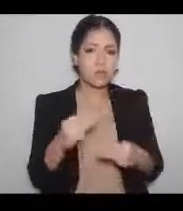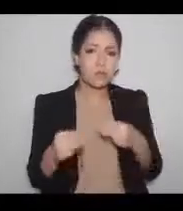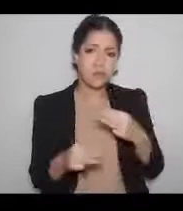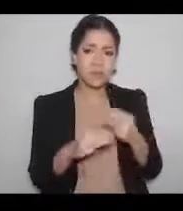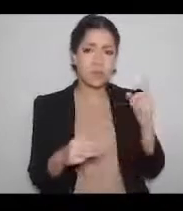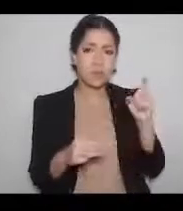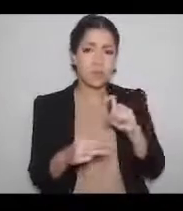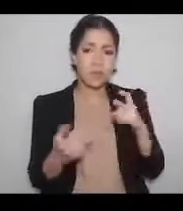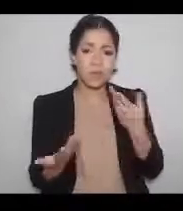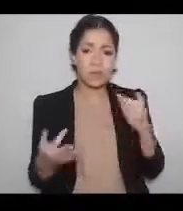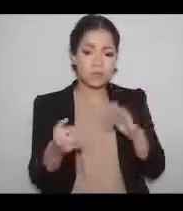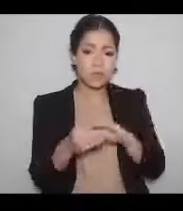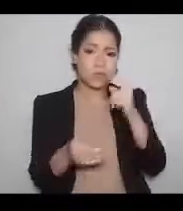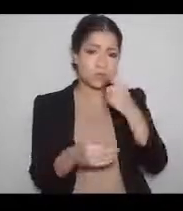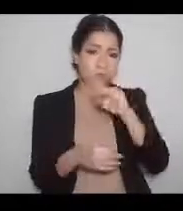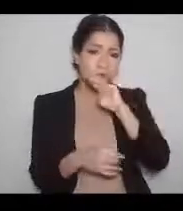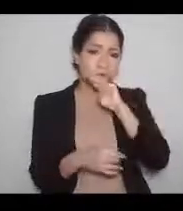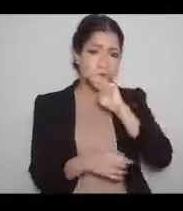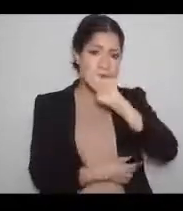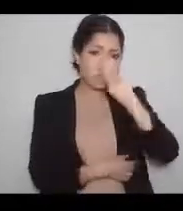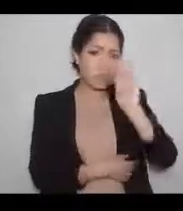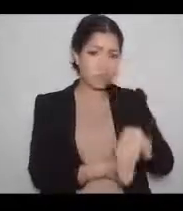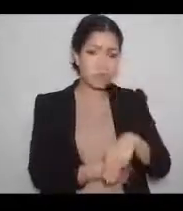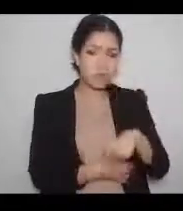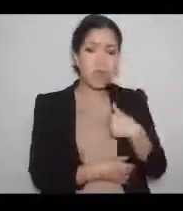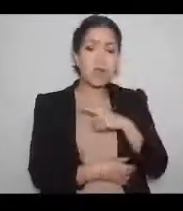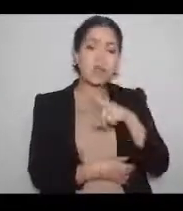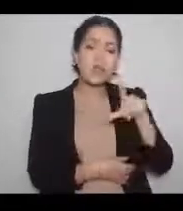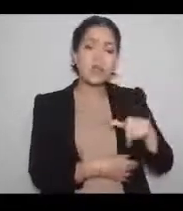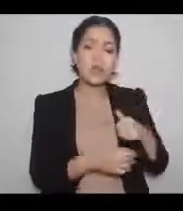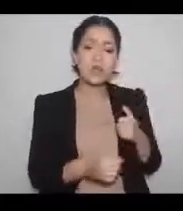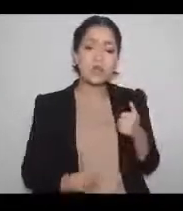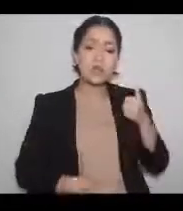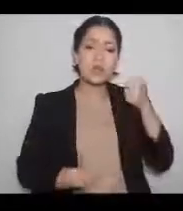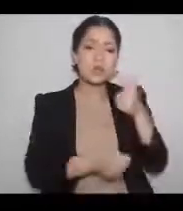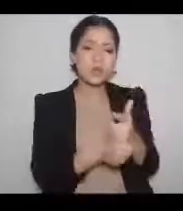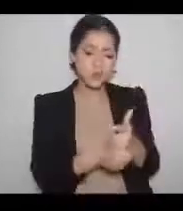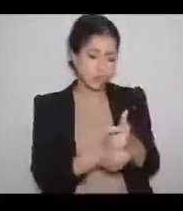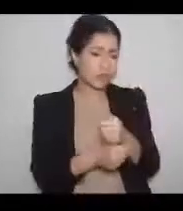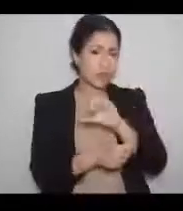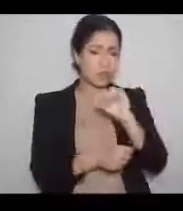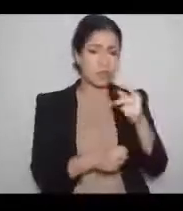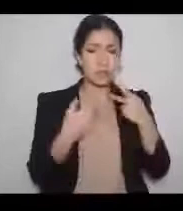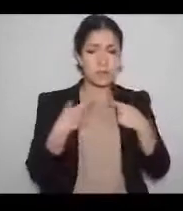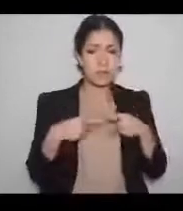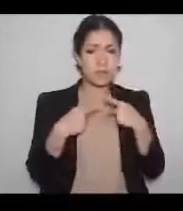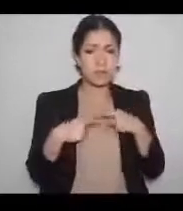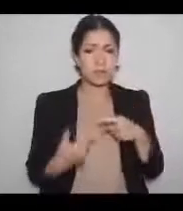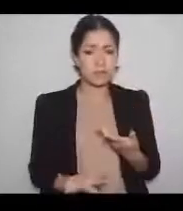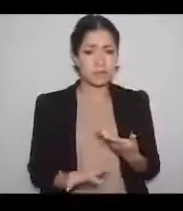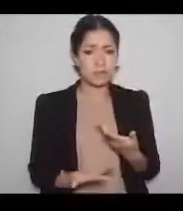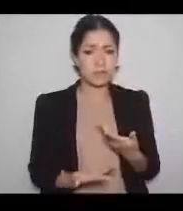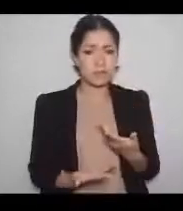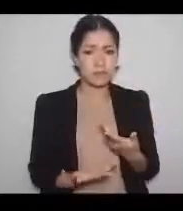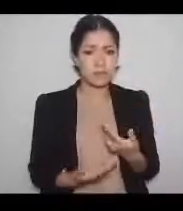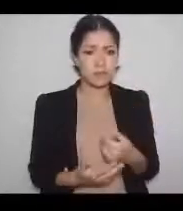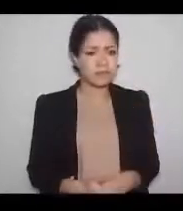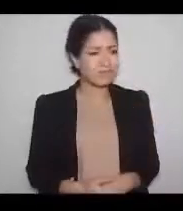Encontró a Tico justo después de enterrar a su hija. Me encanta que hables de ti mismo en tercera persona, como Maradona.